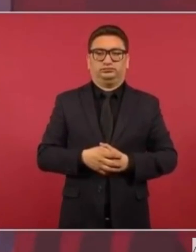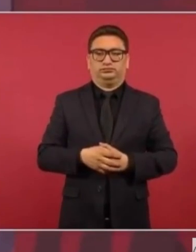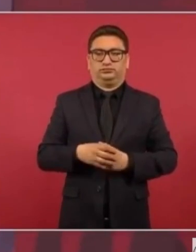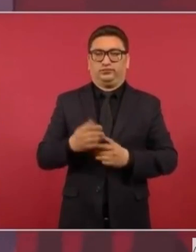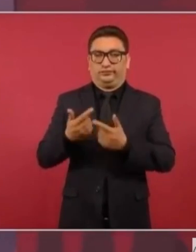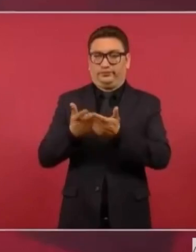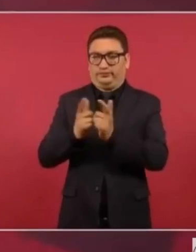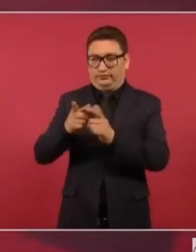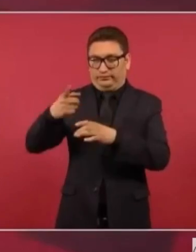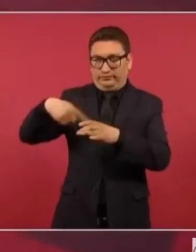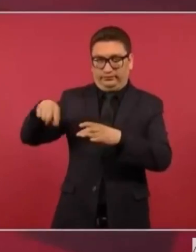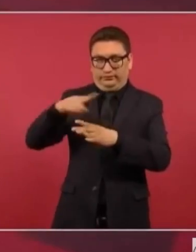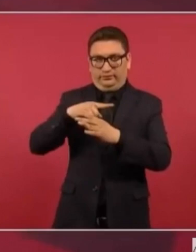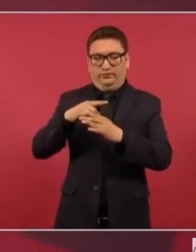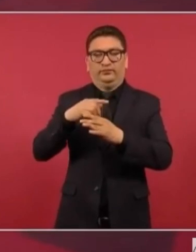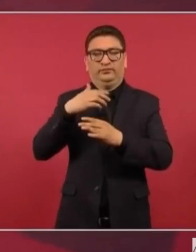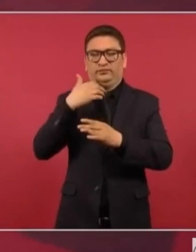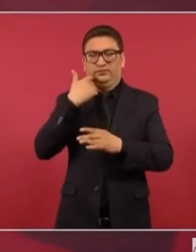opositores